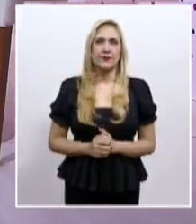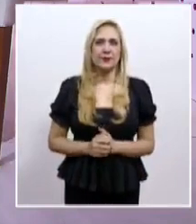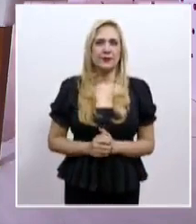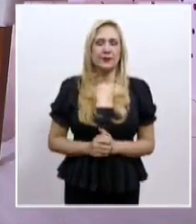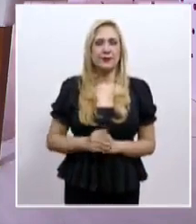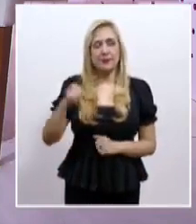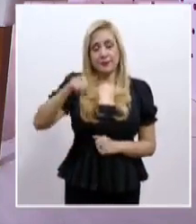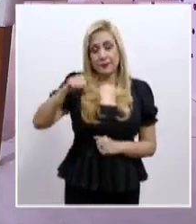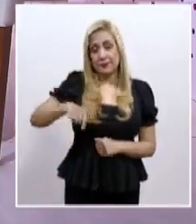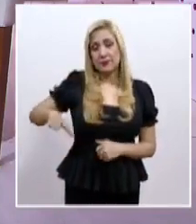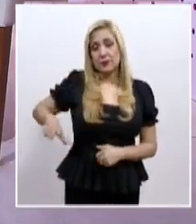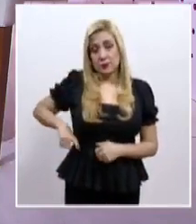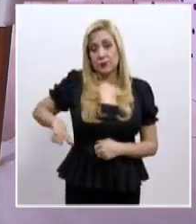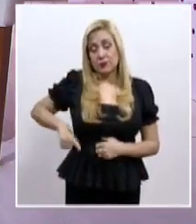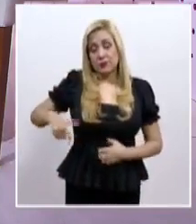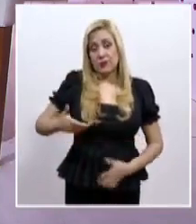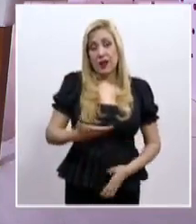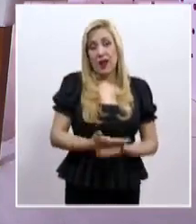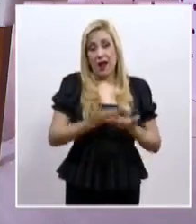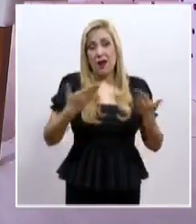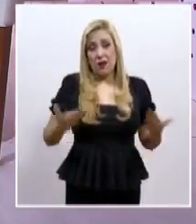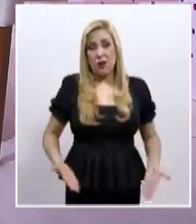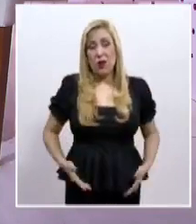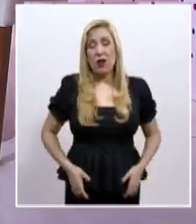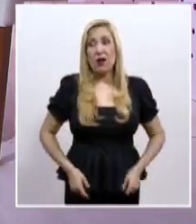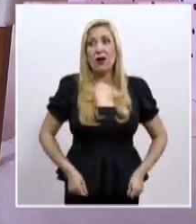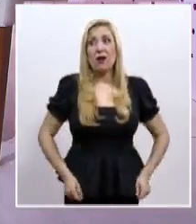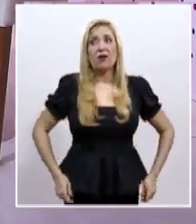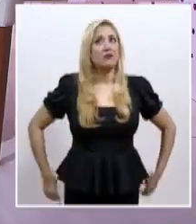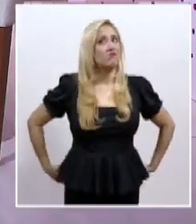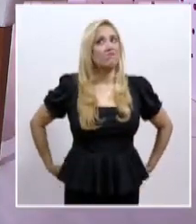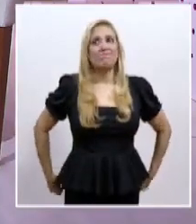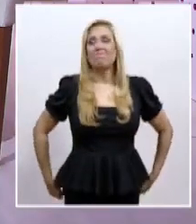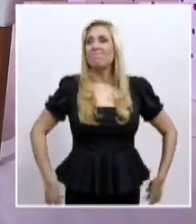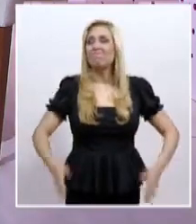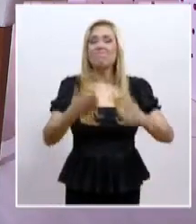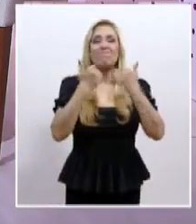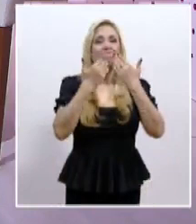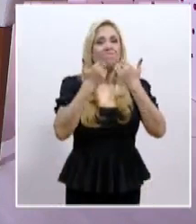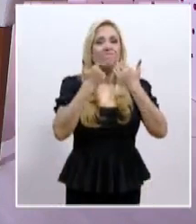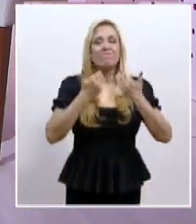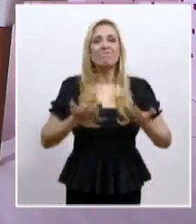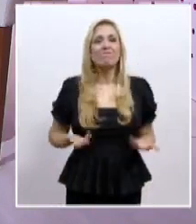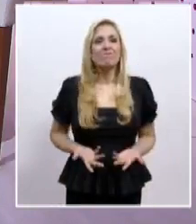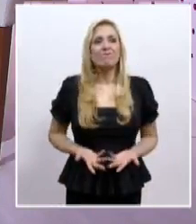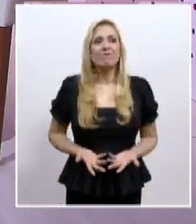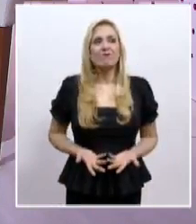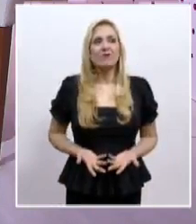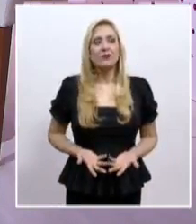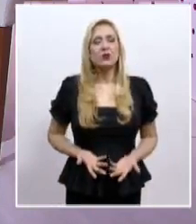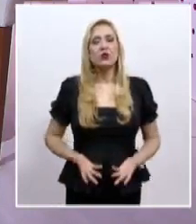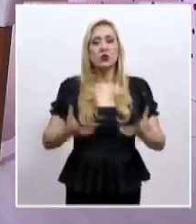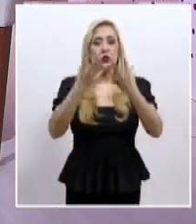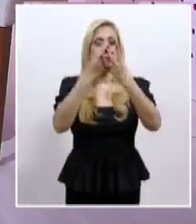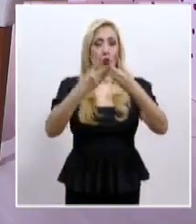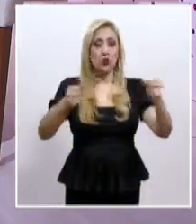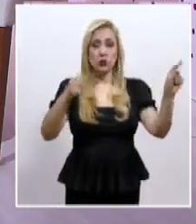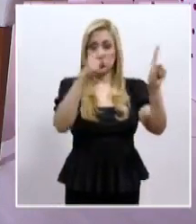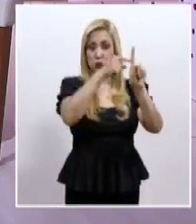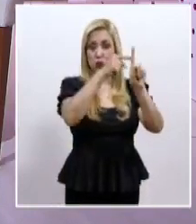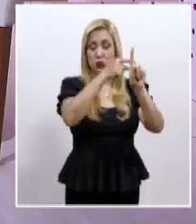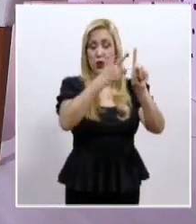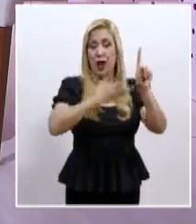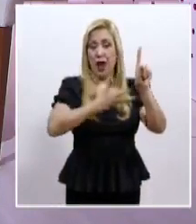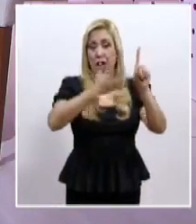el Estado hoy en día no tiene la solución al problema del